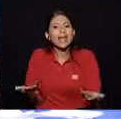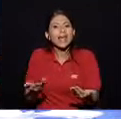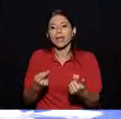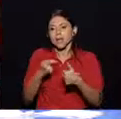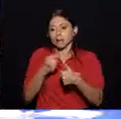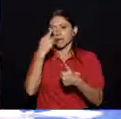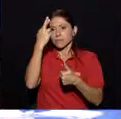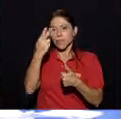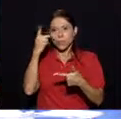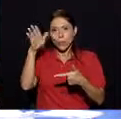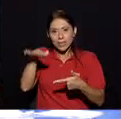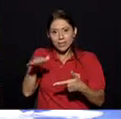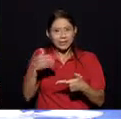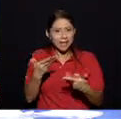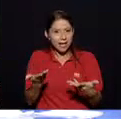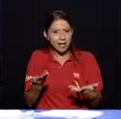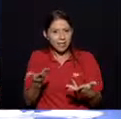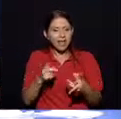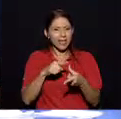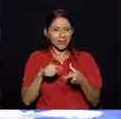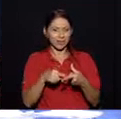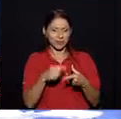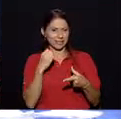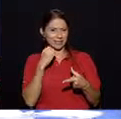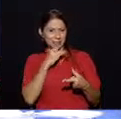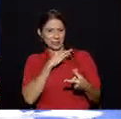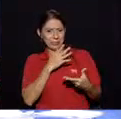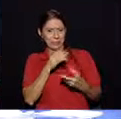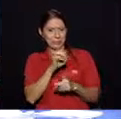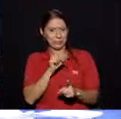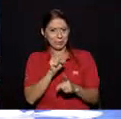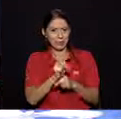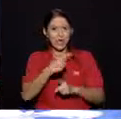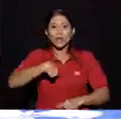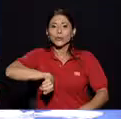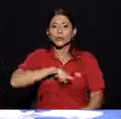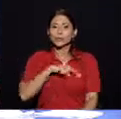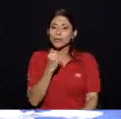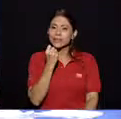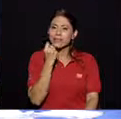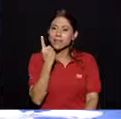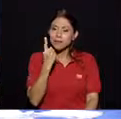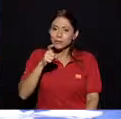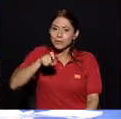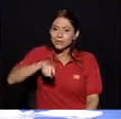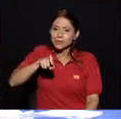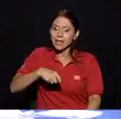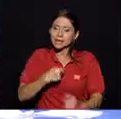importantes, pero a la hora de en qué educamos y qué promovemos, se nos olvidó la